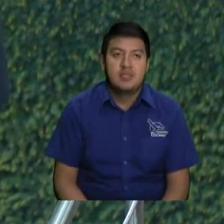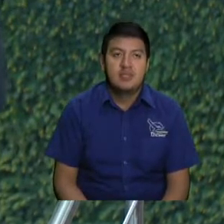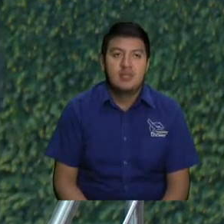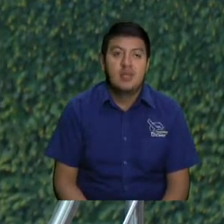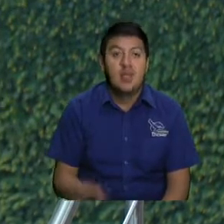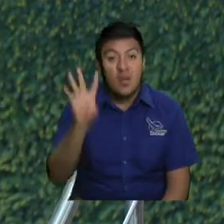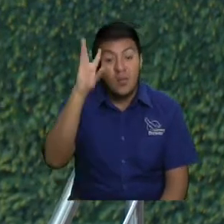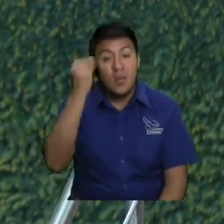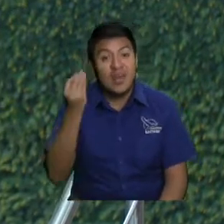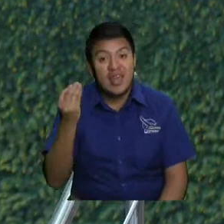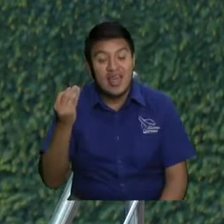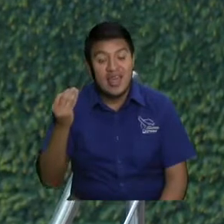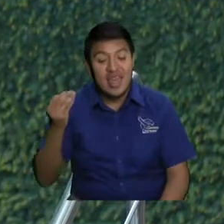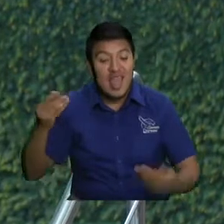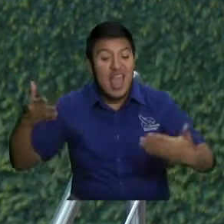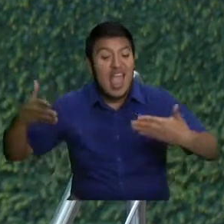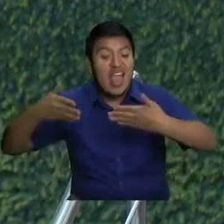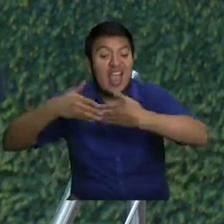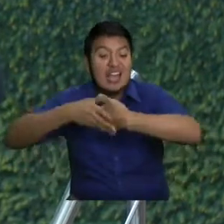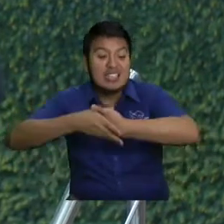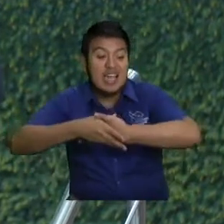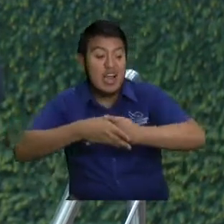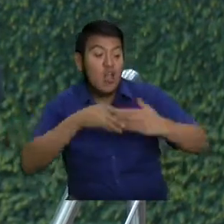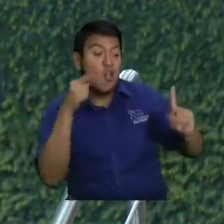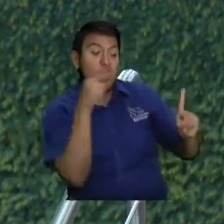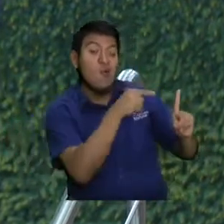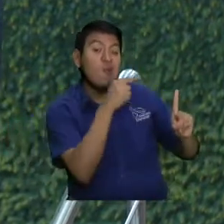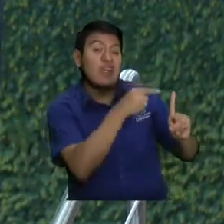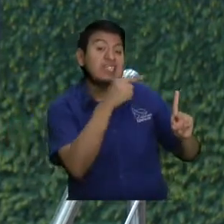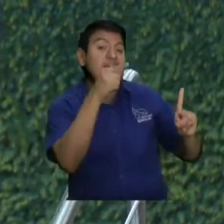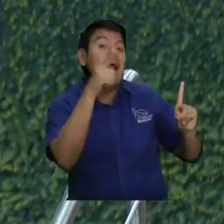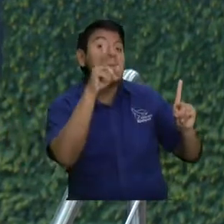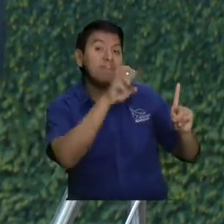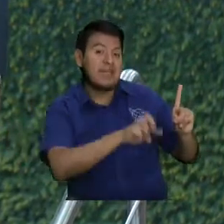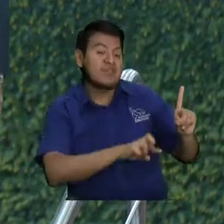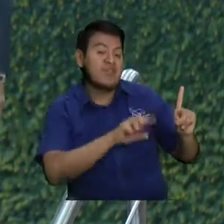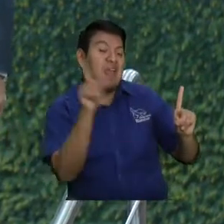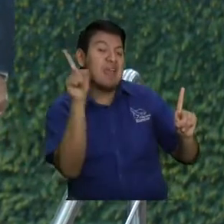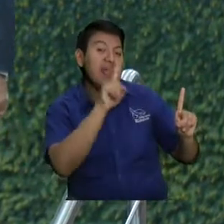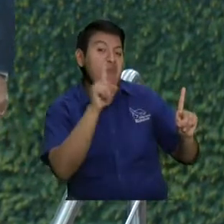¿Por qué se va a casar con esa persona que no es cristiana?